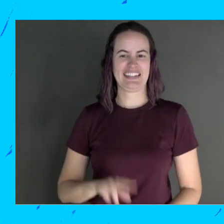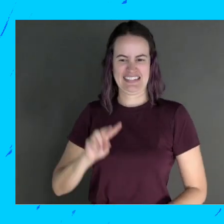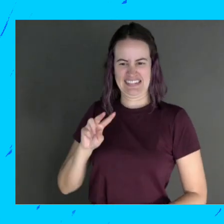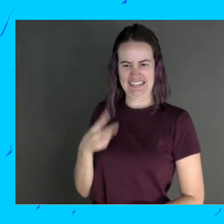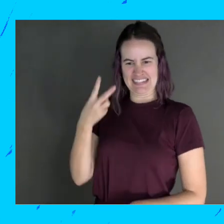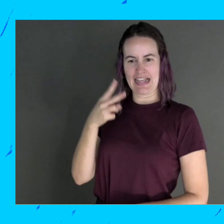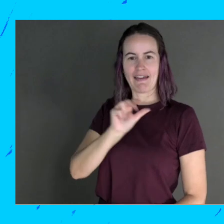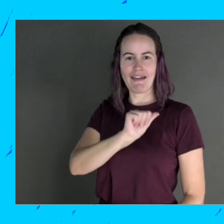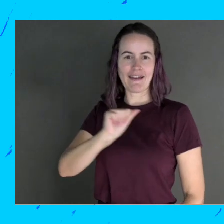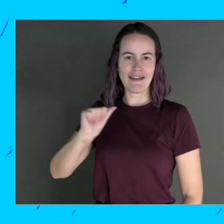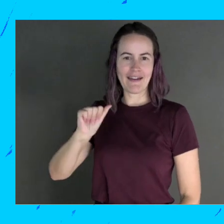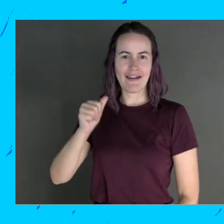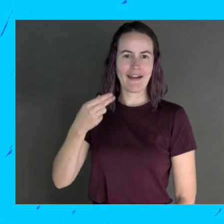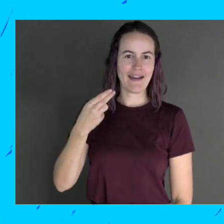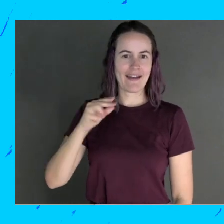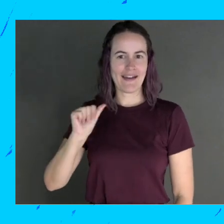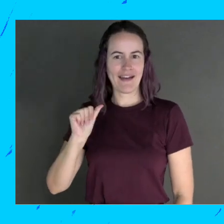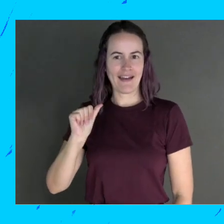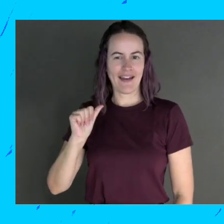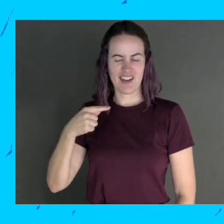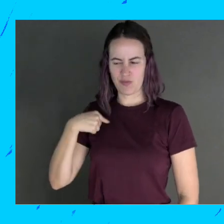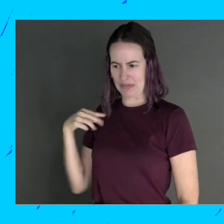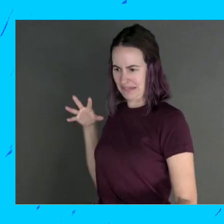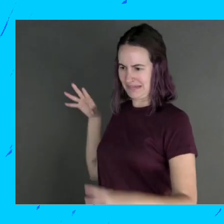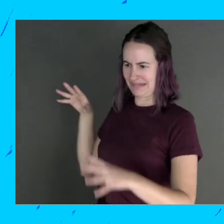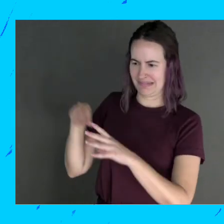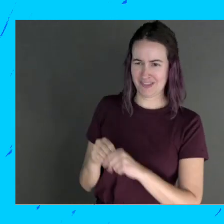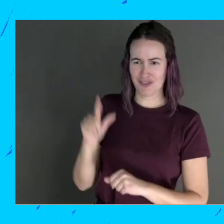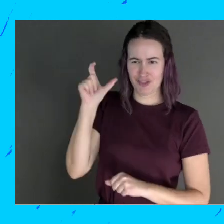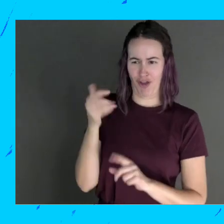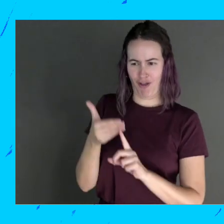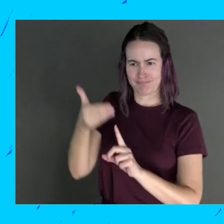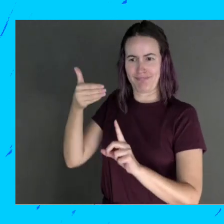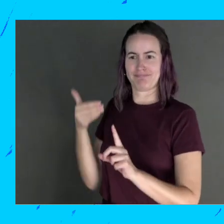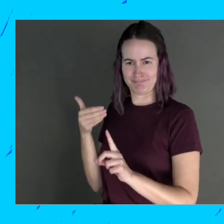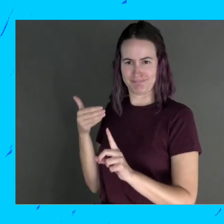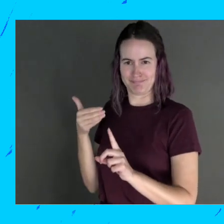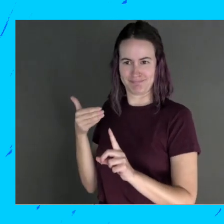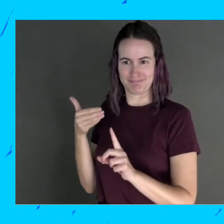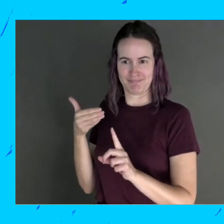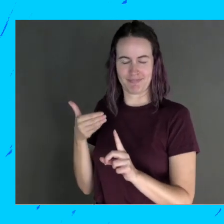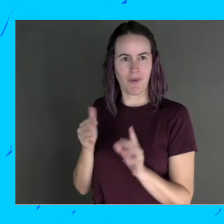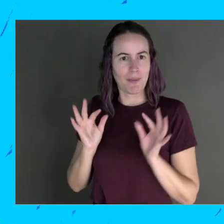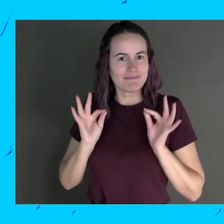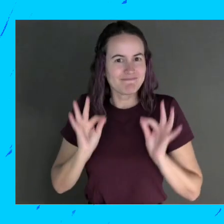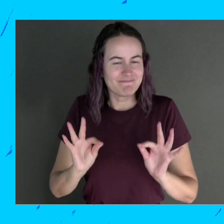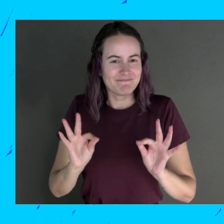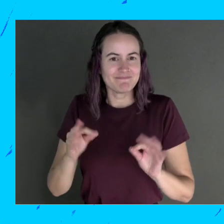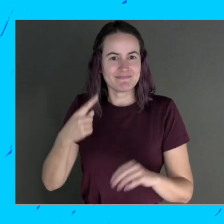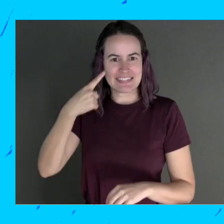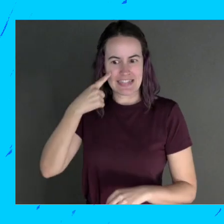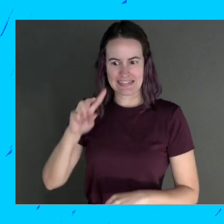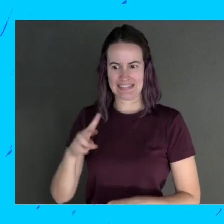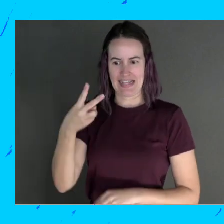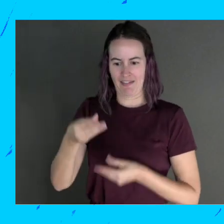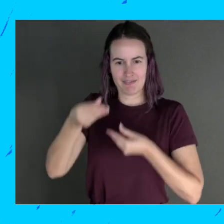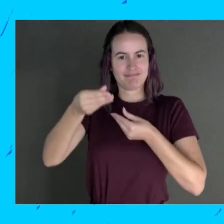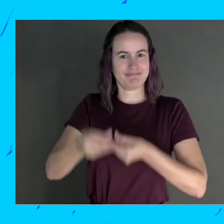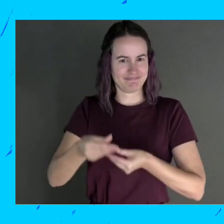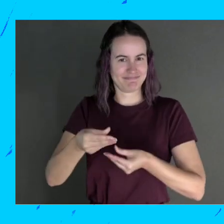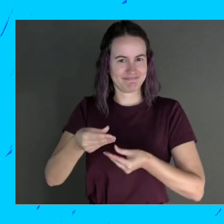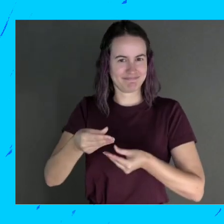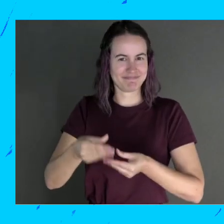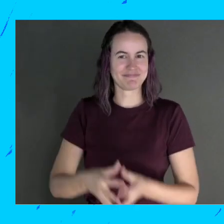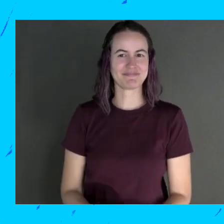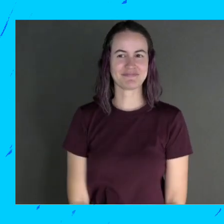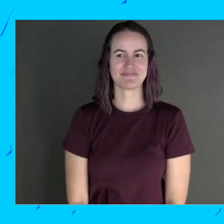este lanzamiento de la segunda edición. Estamos en ese desarrollo desde el principio, así que estoy muy contenta